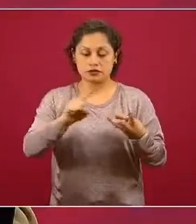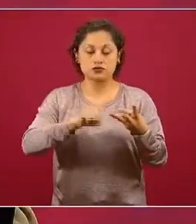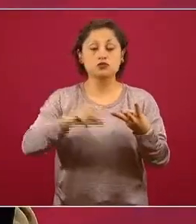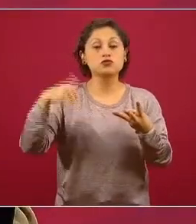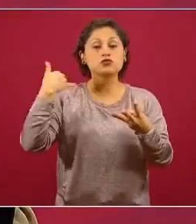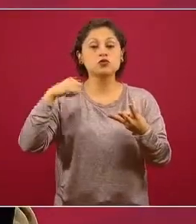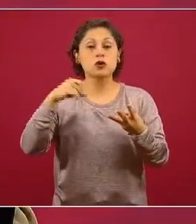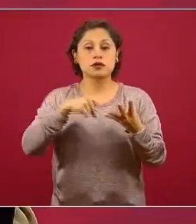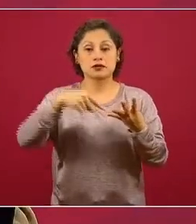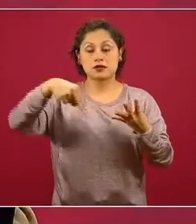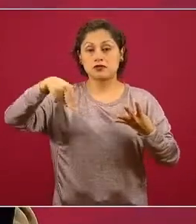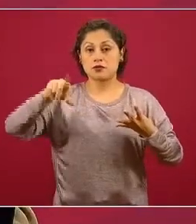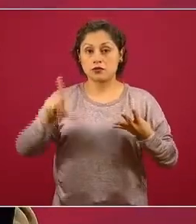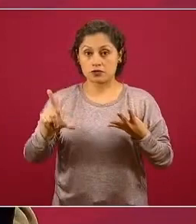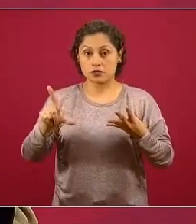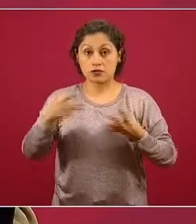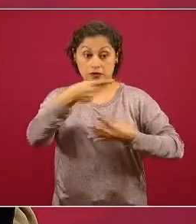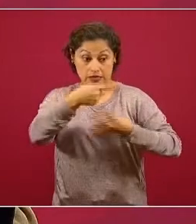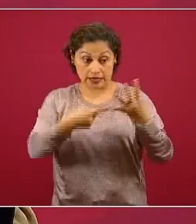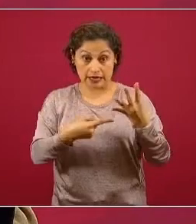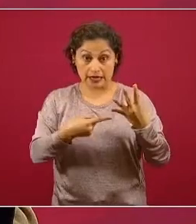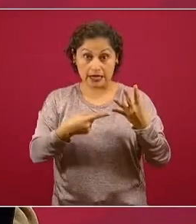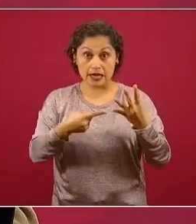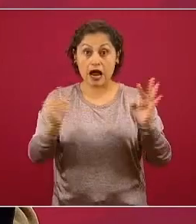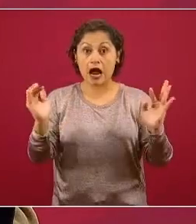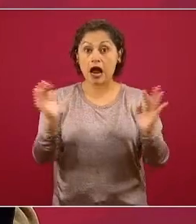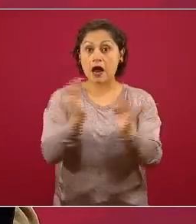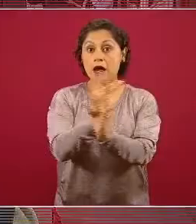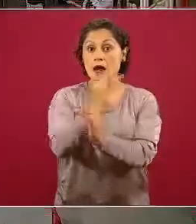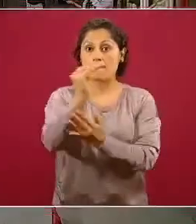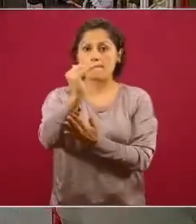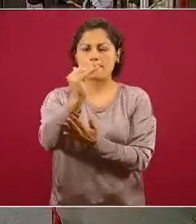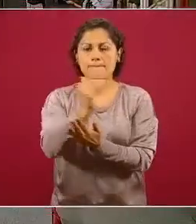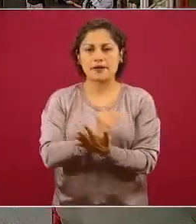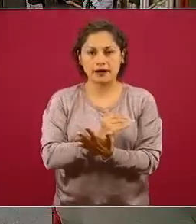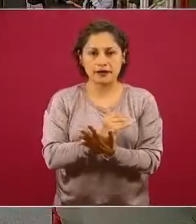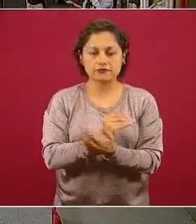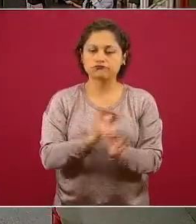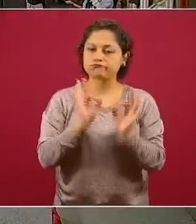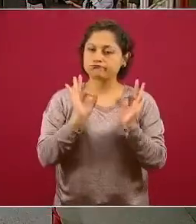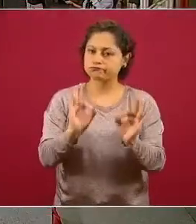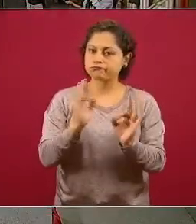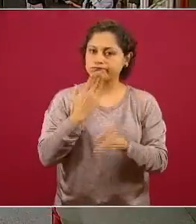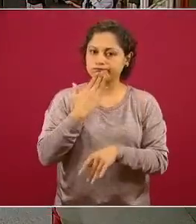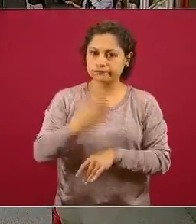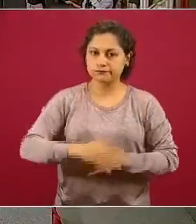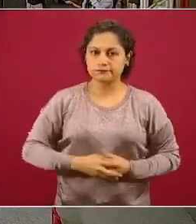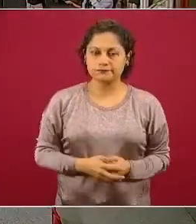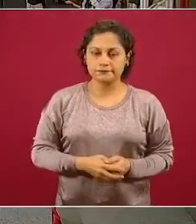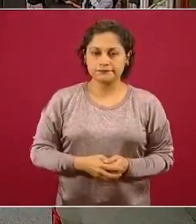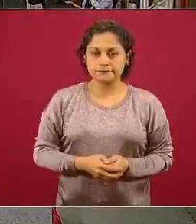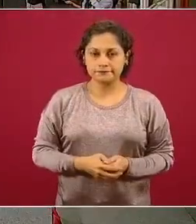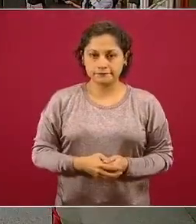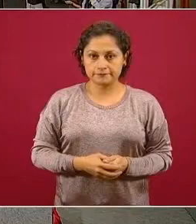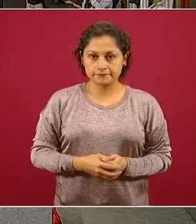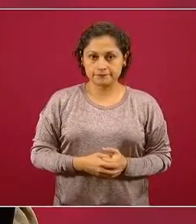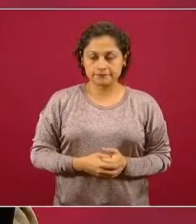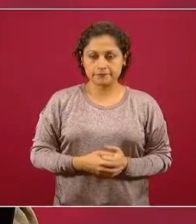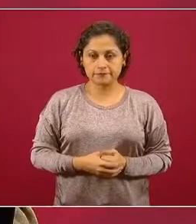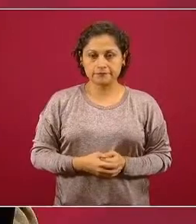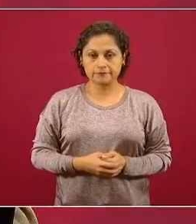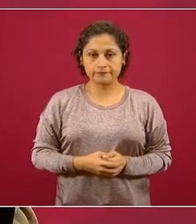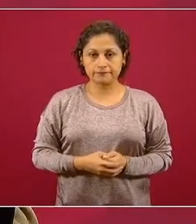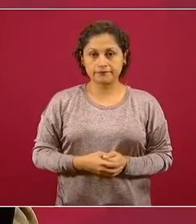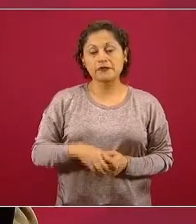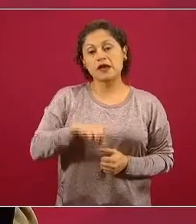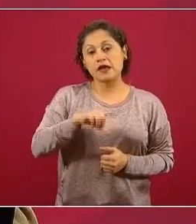Yucatán, a Nuevo León, que sí lograron una reducción sostenida de movilidad. Y en